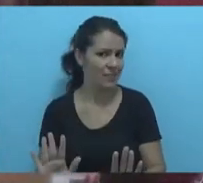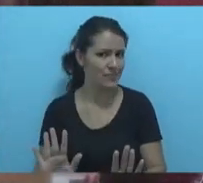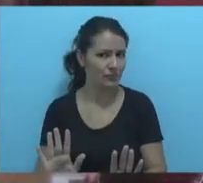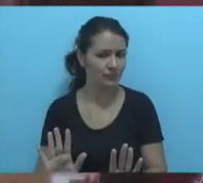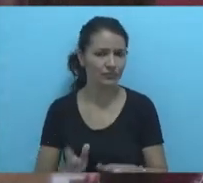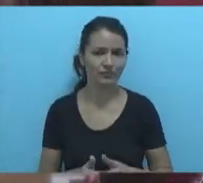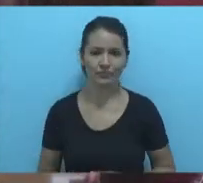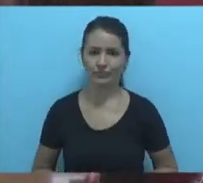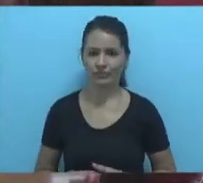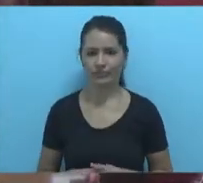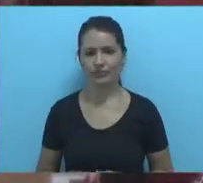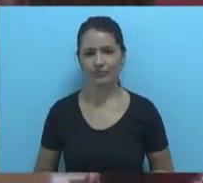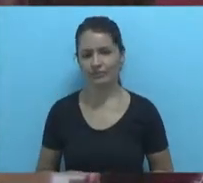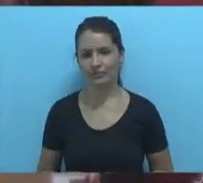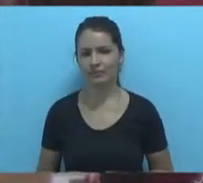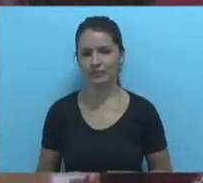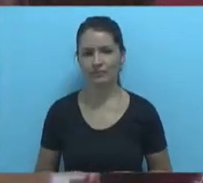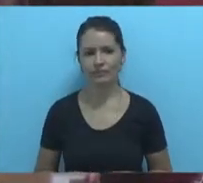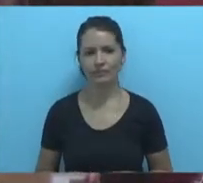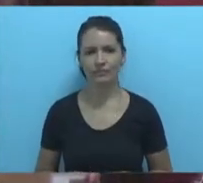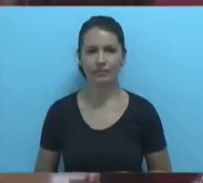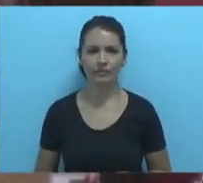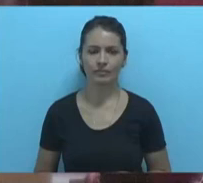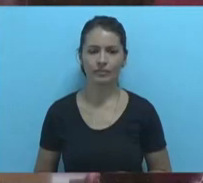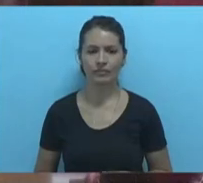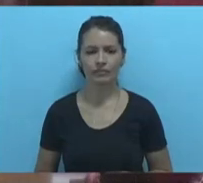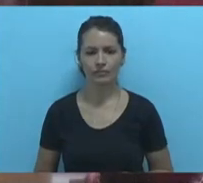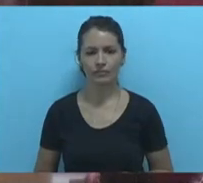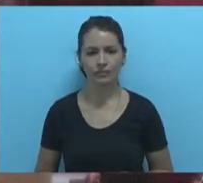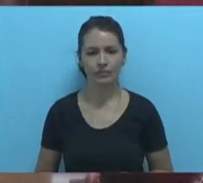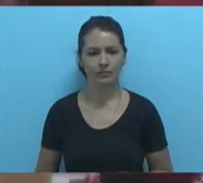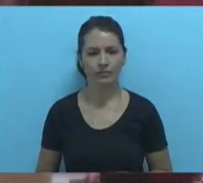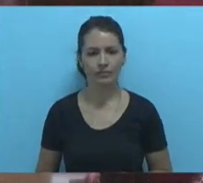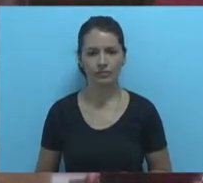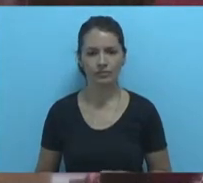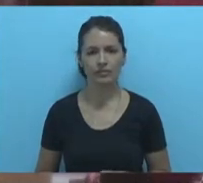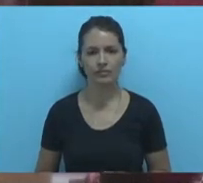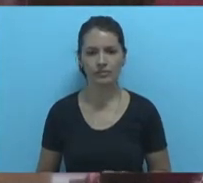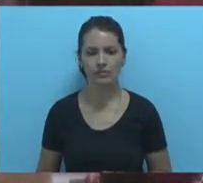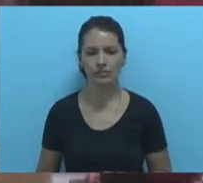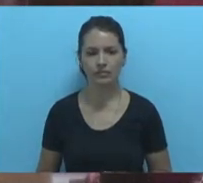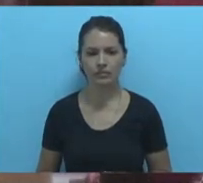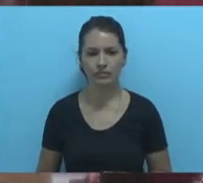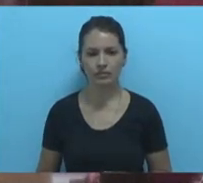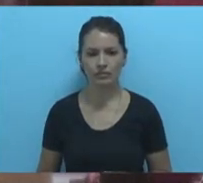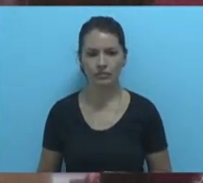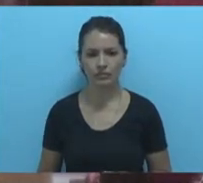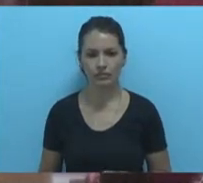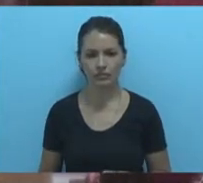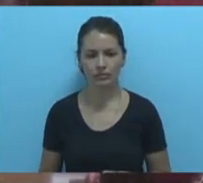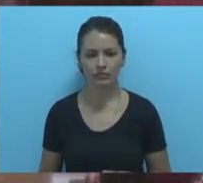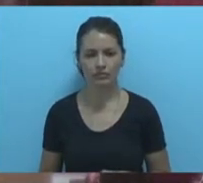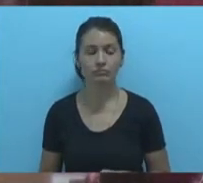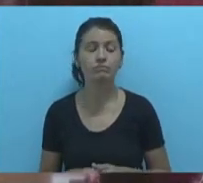no está justificado ese aspecto, por lo tanto, esto lo hacemos saber, lo hemos hecho saber a